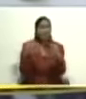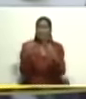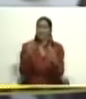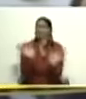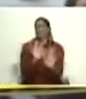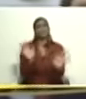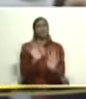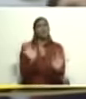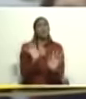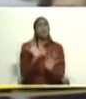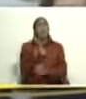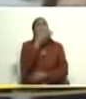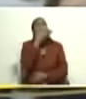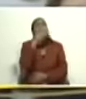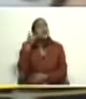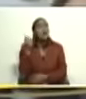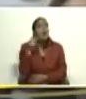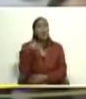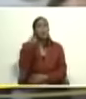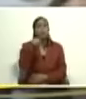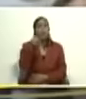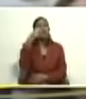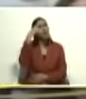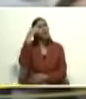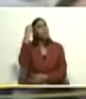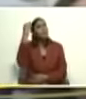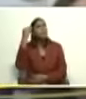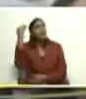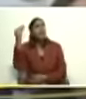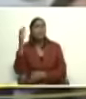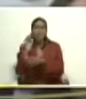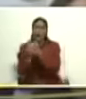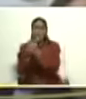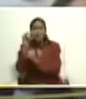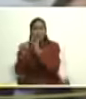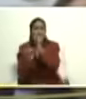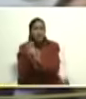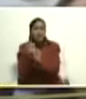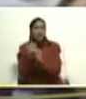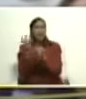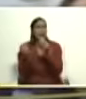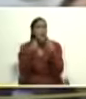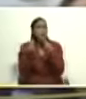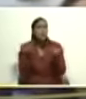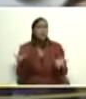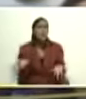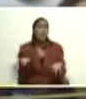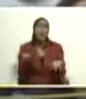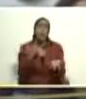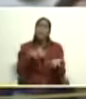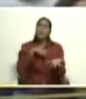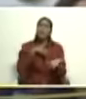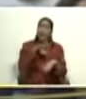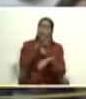Que escojan ustedes bien sus amigos internacionales para que les ayuden a mantener la